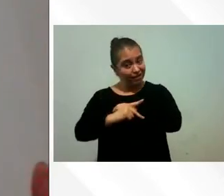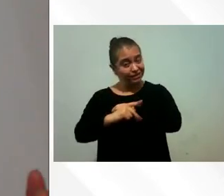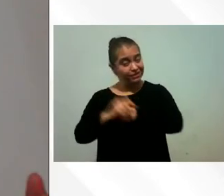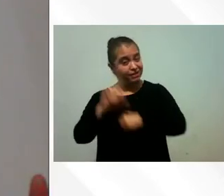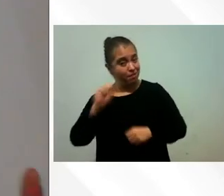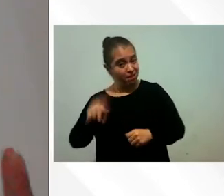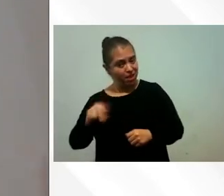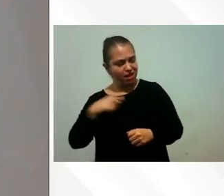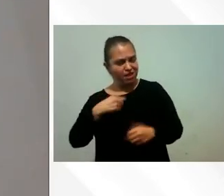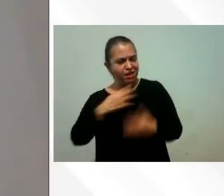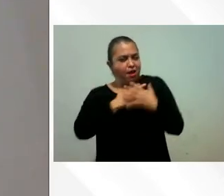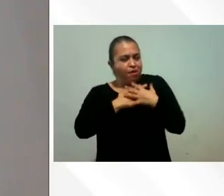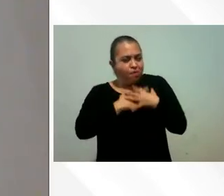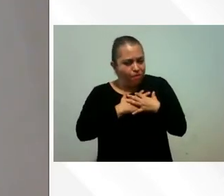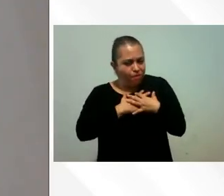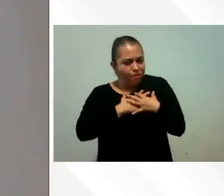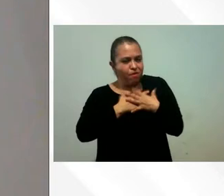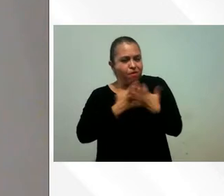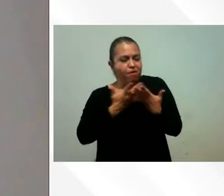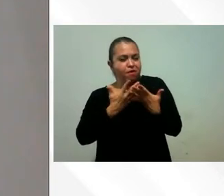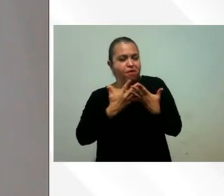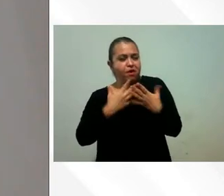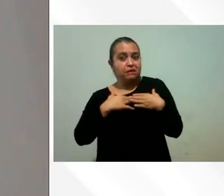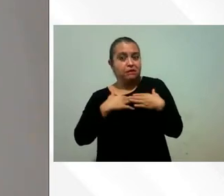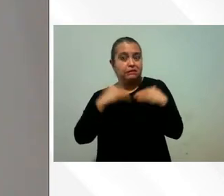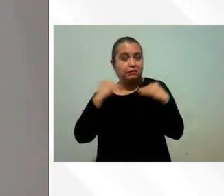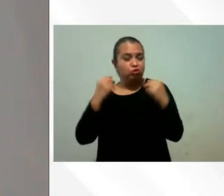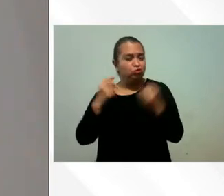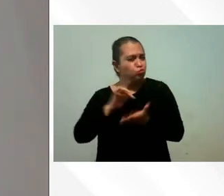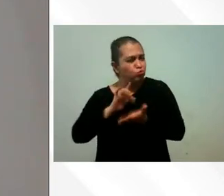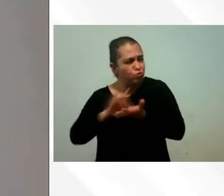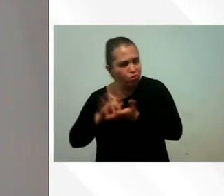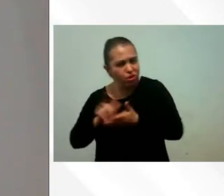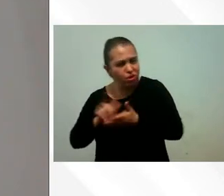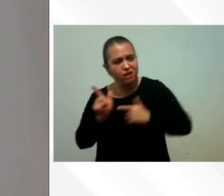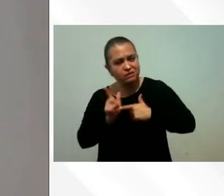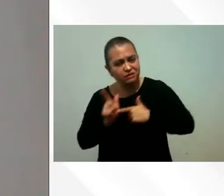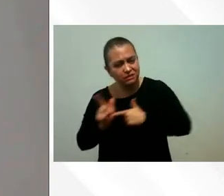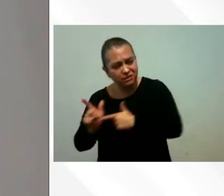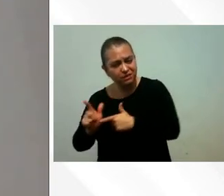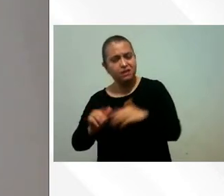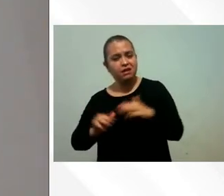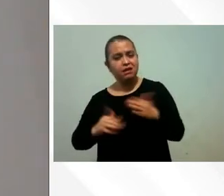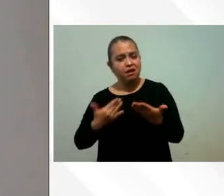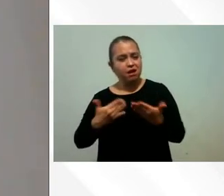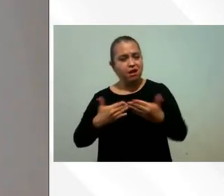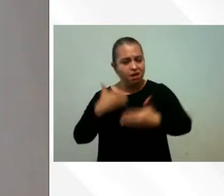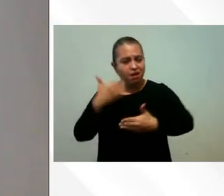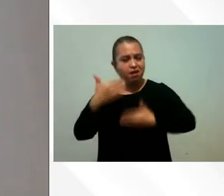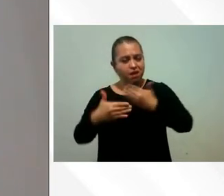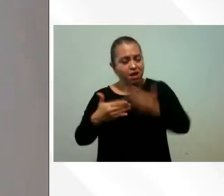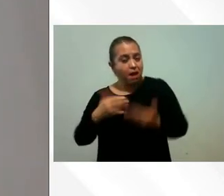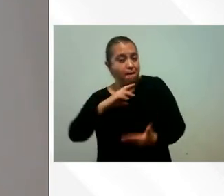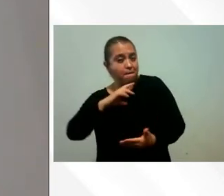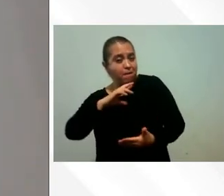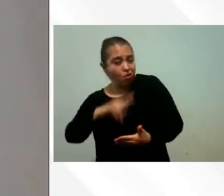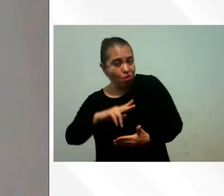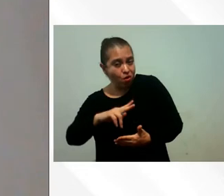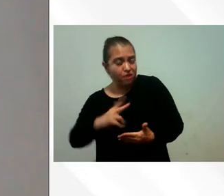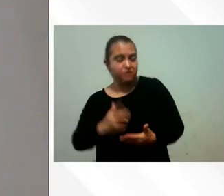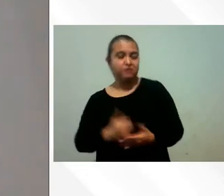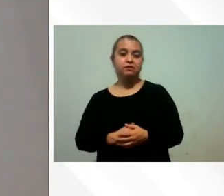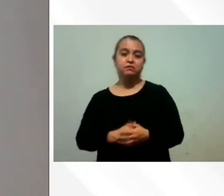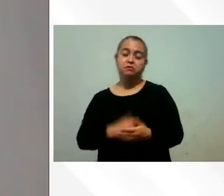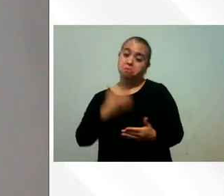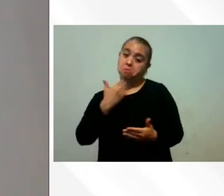amor, esa nutrición nos ayude pues a seguir caminando para crear mundos mejores. Y bueno, pues le voy